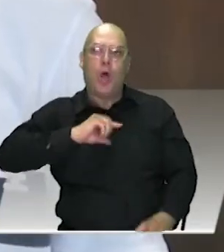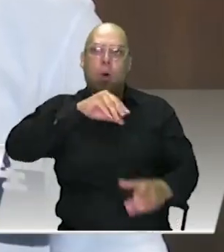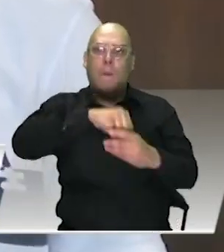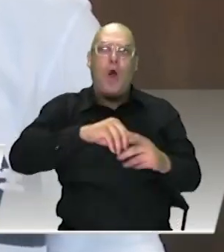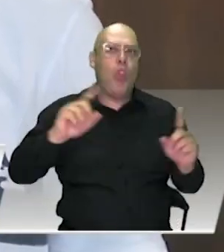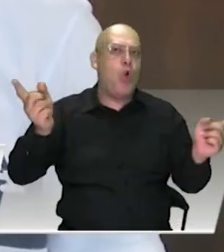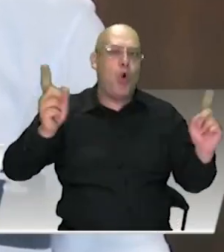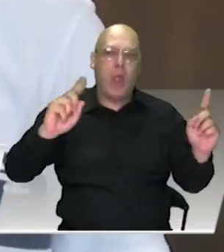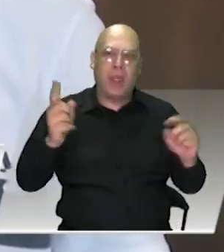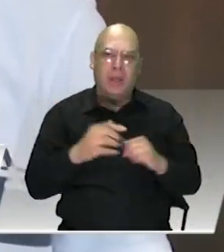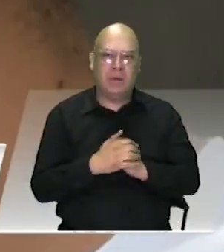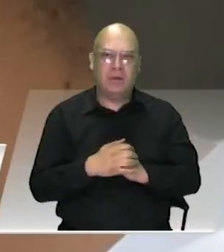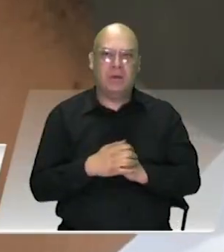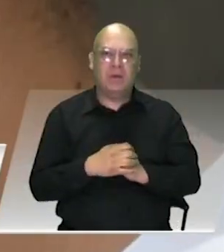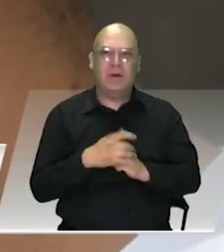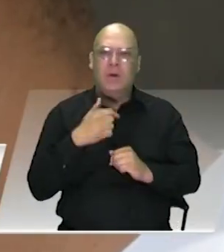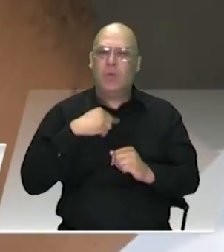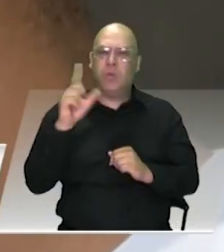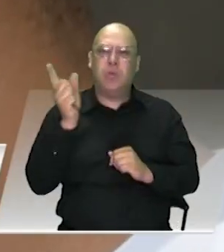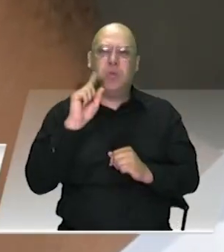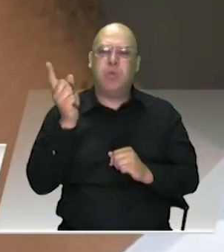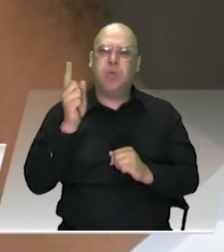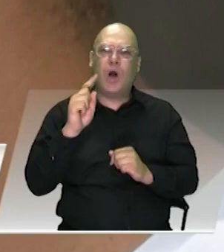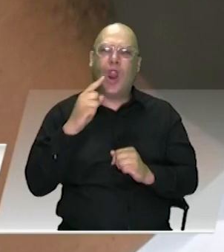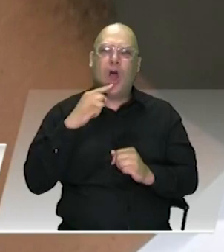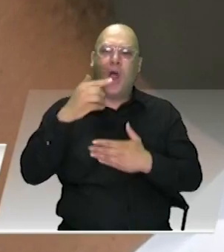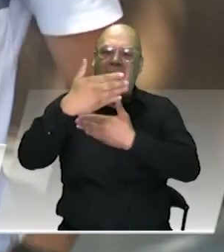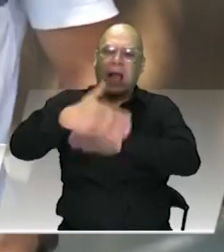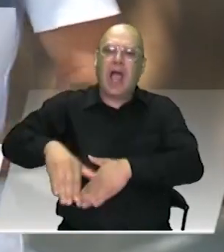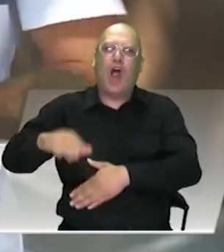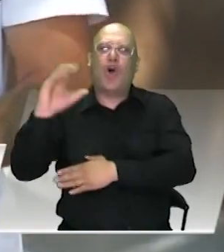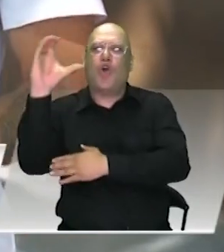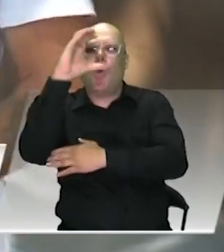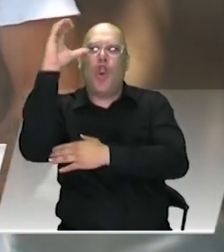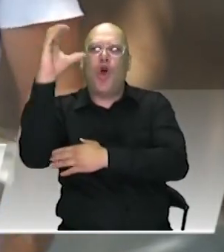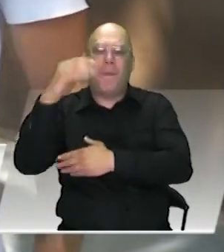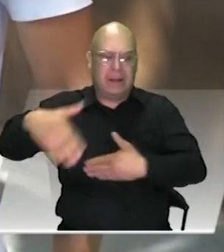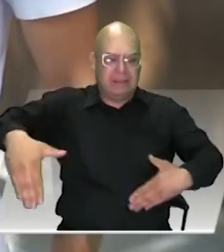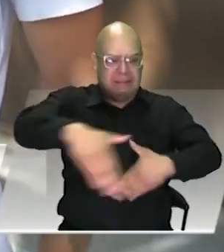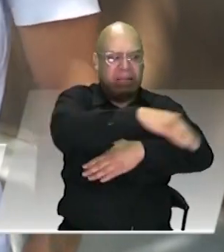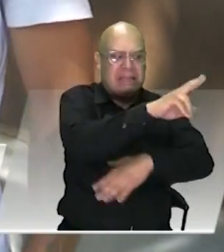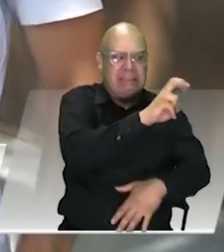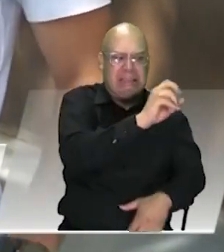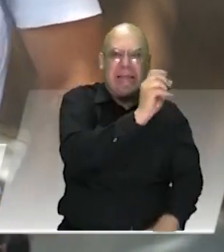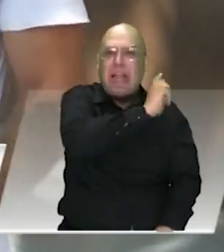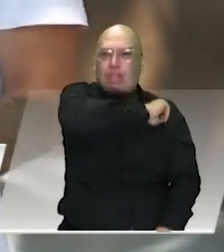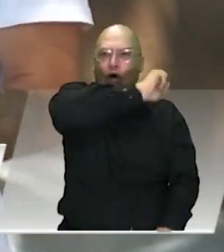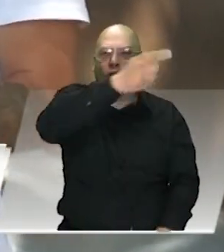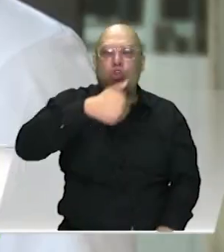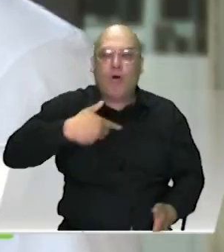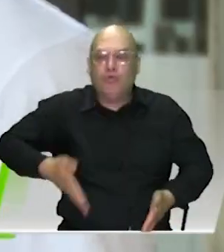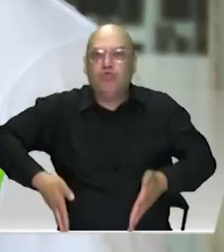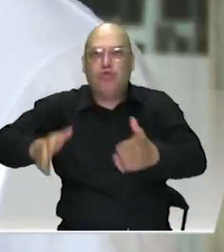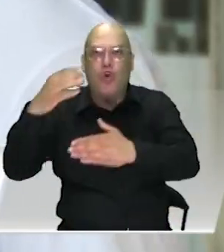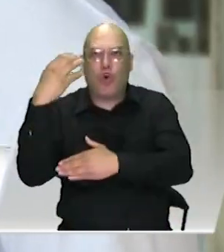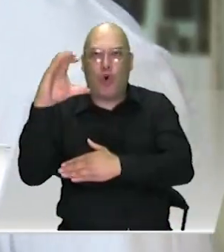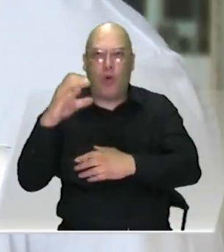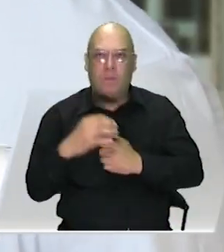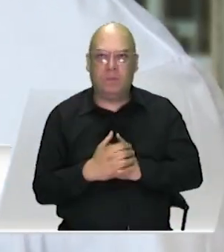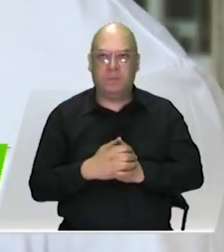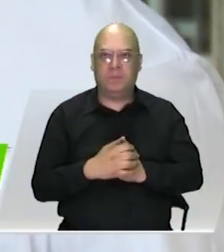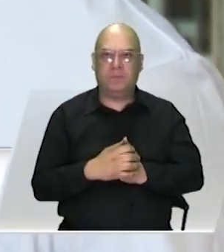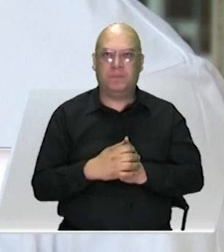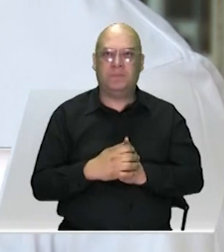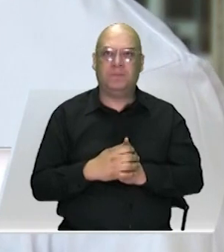así. Dicen que ellos transitan por la Avenida Colombia y no por la zona de la canalización, lugar donde se dio el enfrentamiento. Para aclarar que